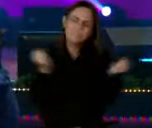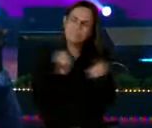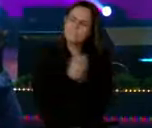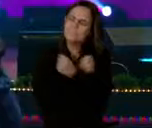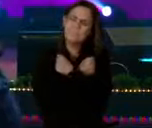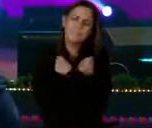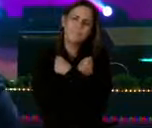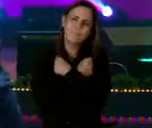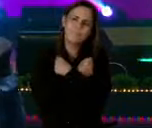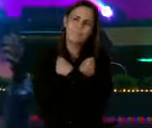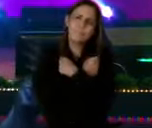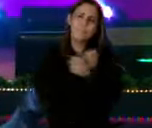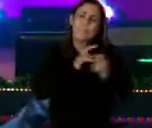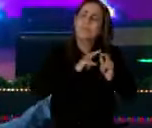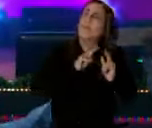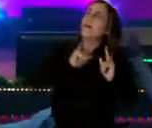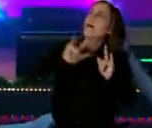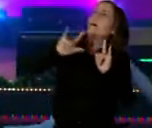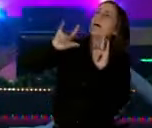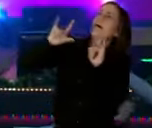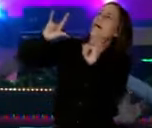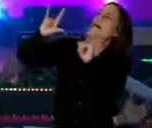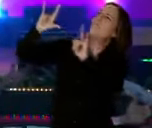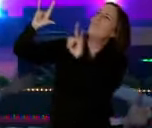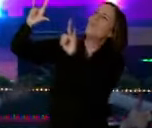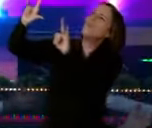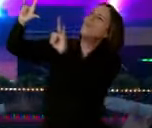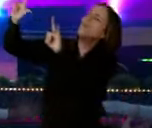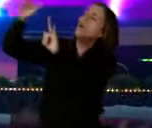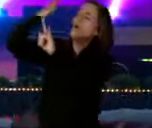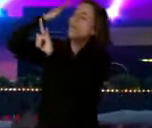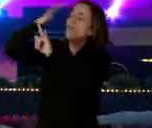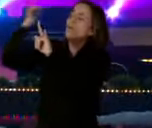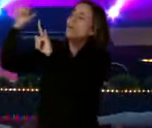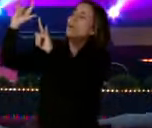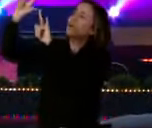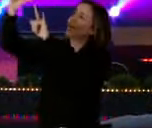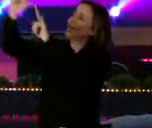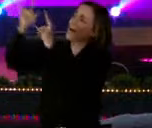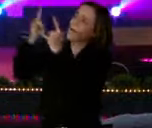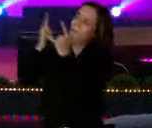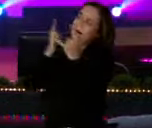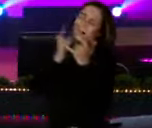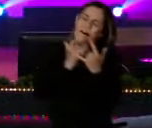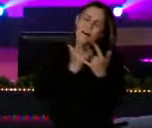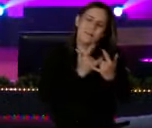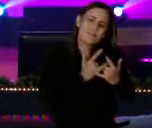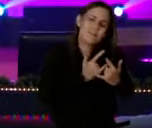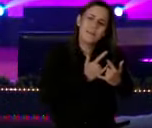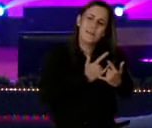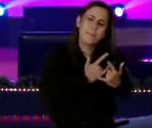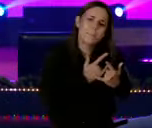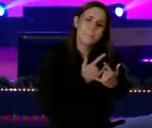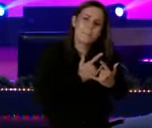Este amor, te amo, porque me